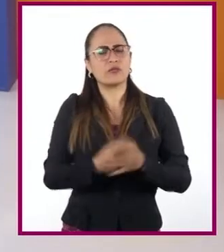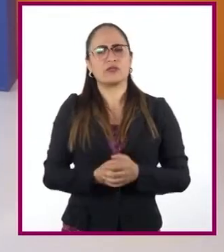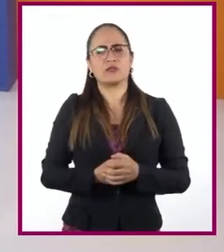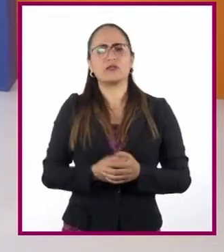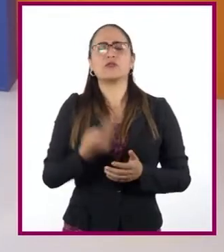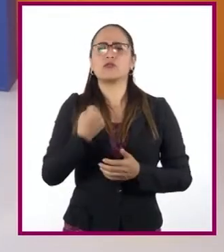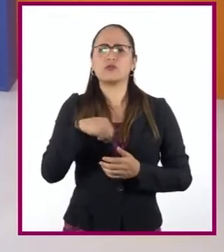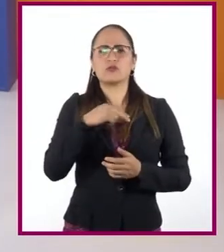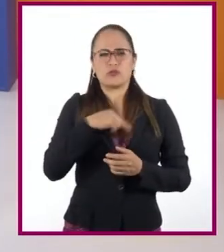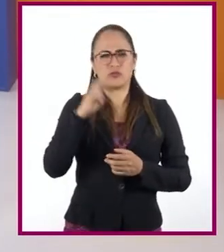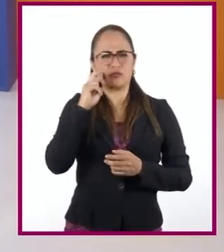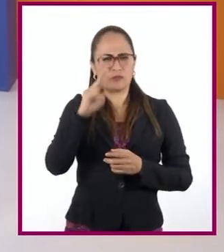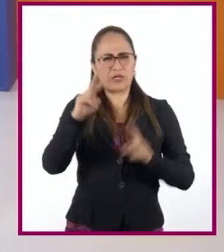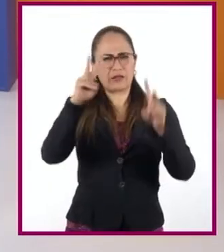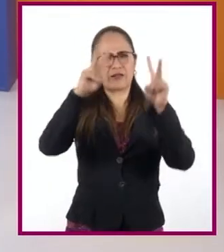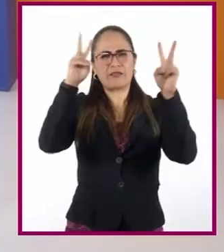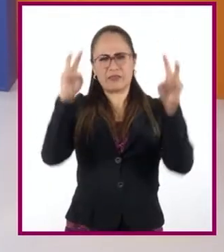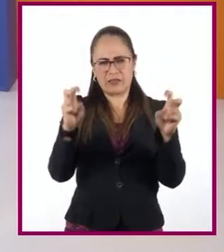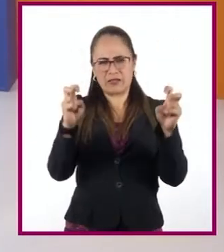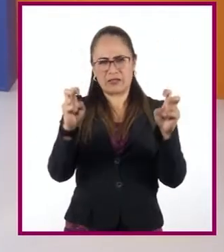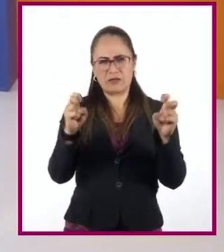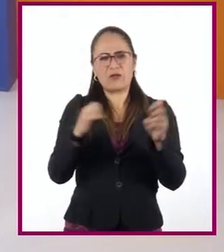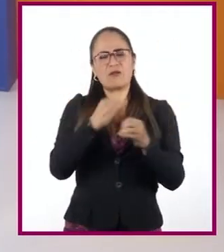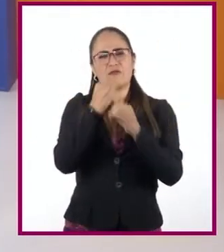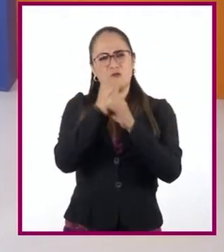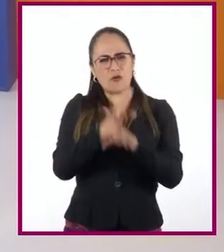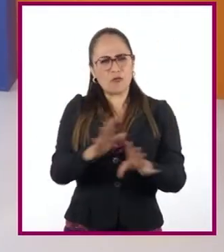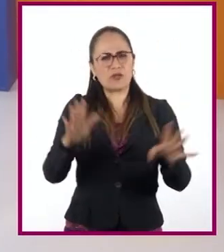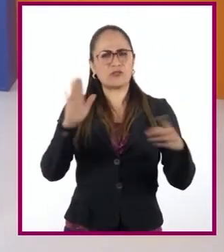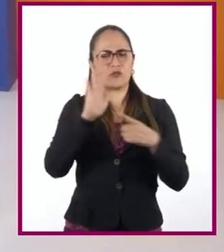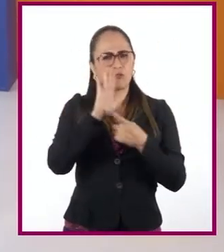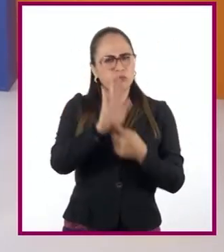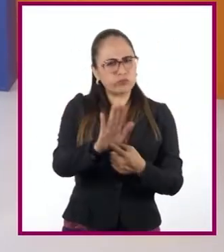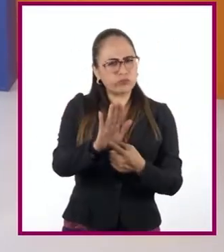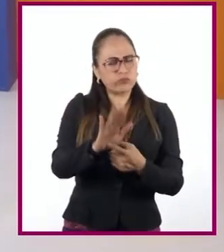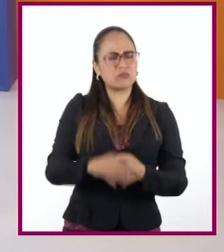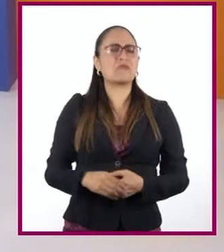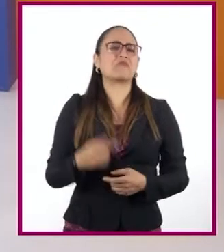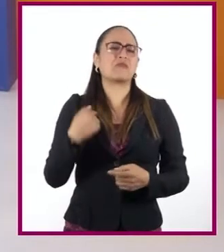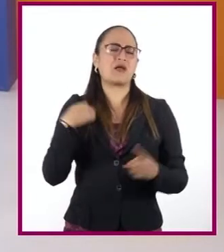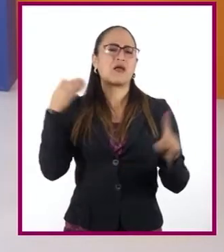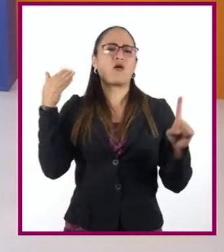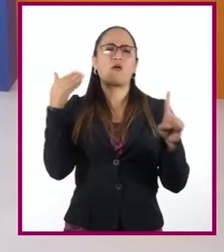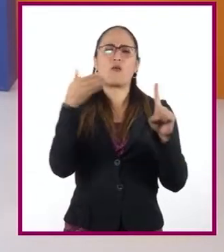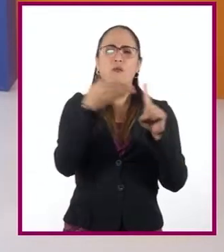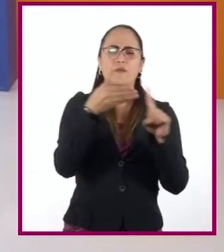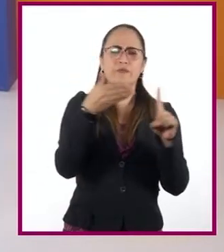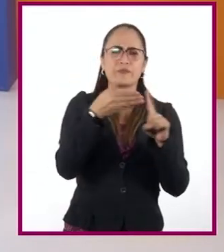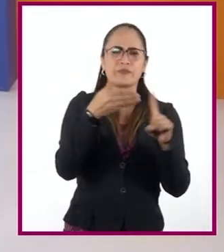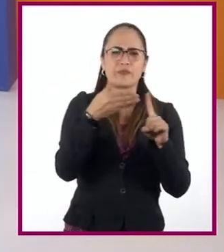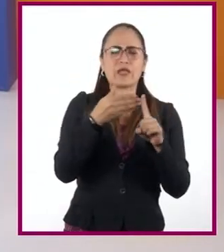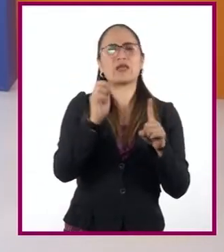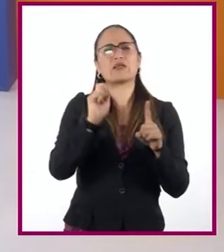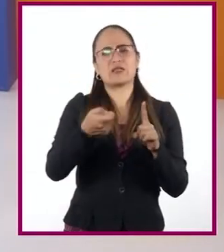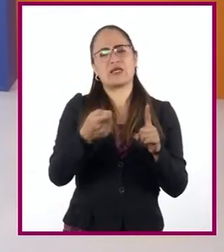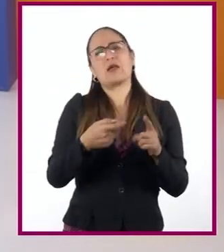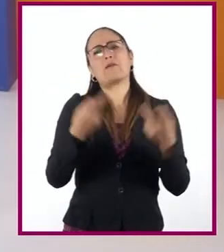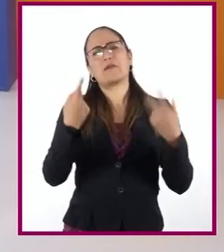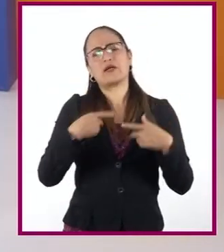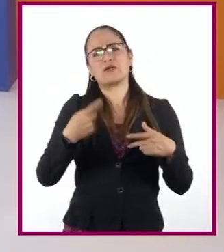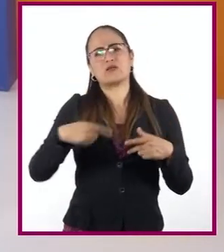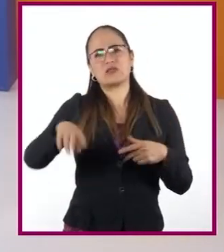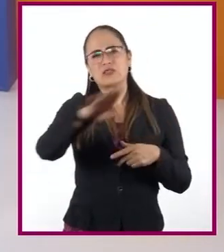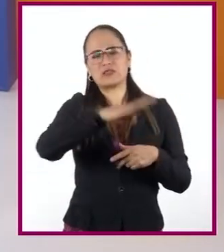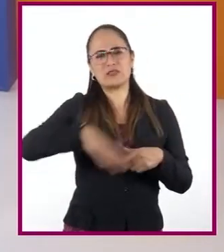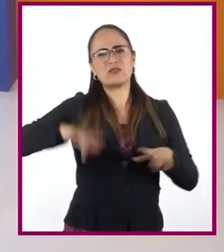en cuenta el título y la información de la presentación, podemos inferir que el objetivo de la encuesta es conocer el impacto de